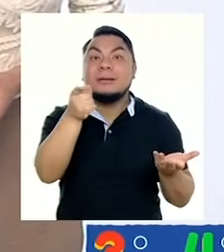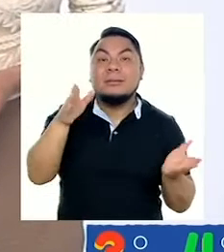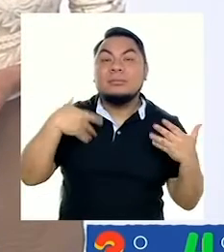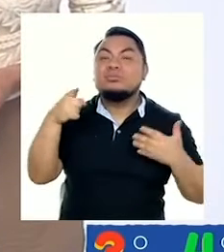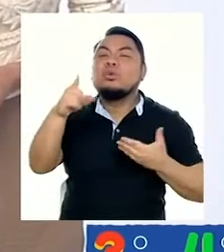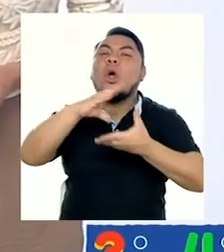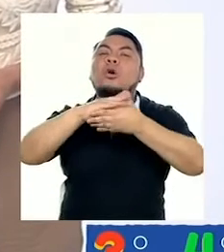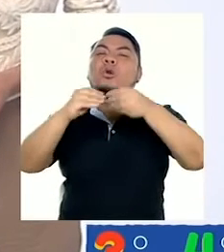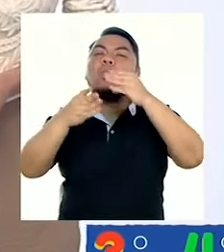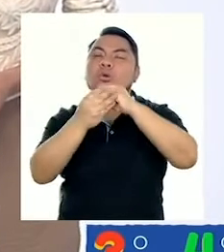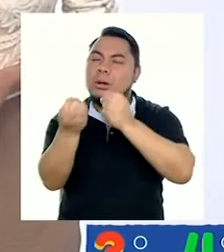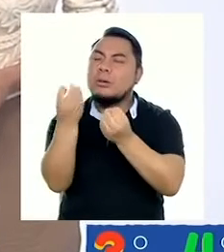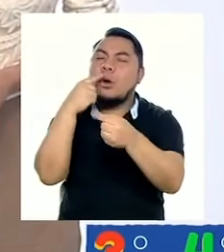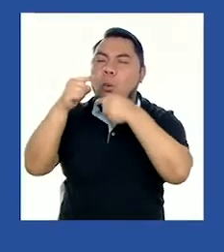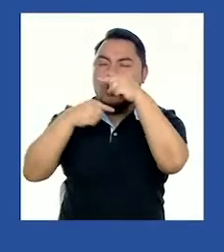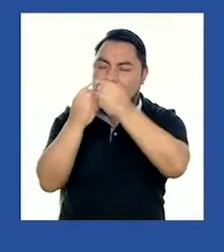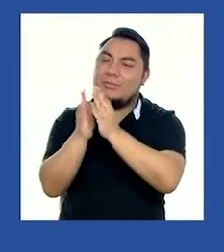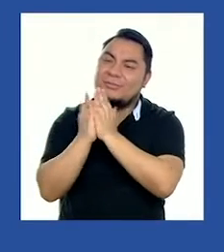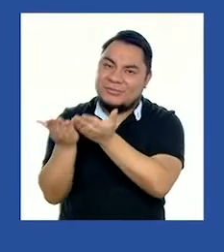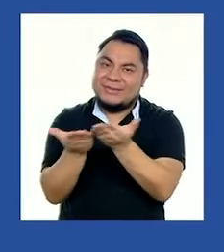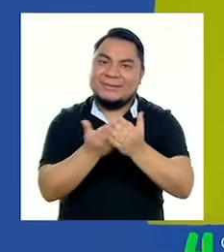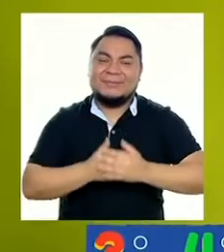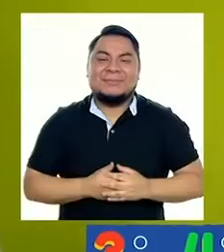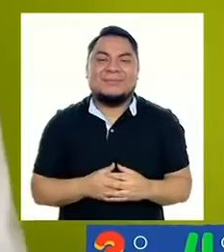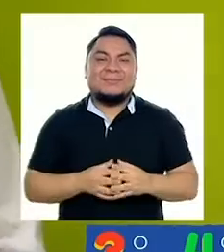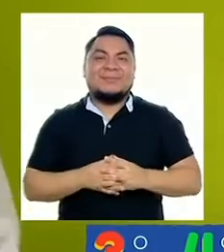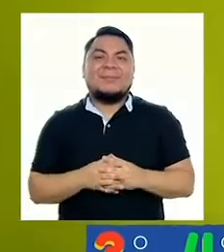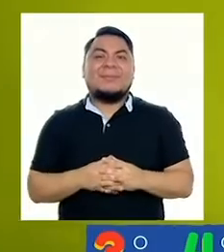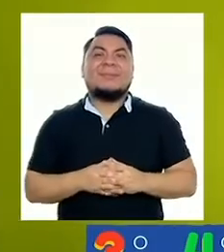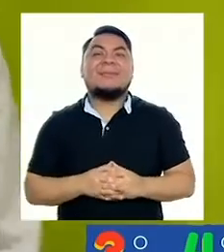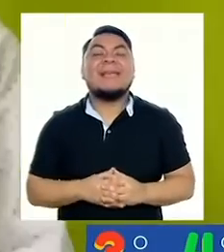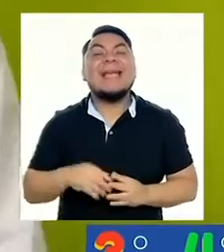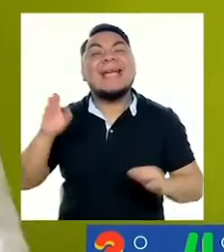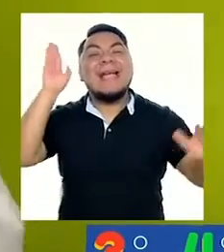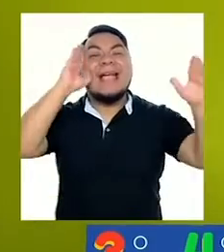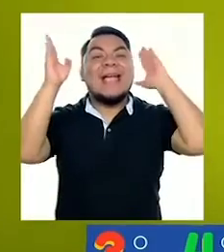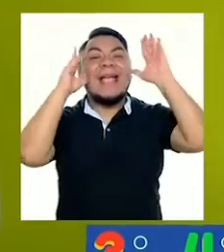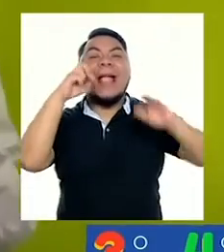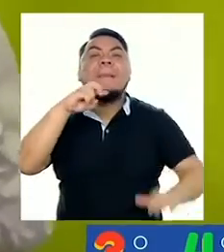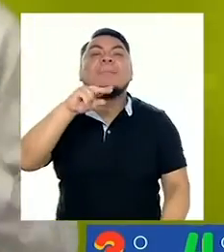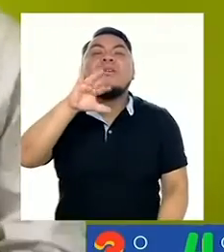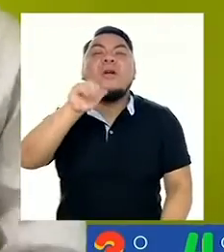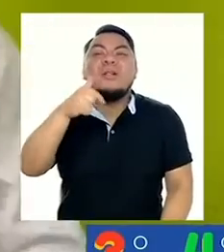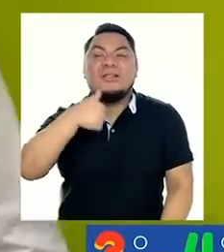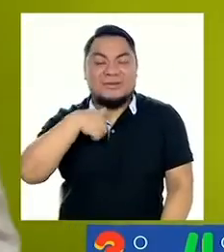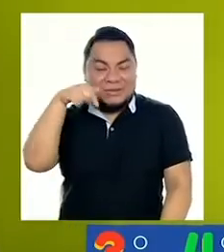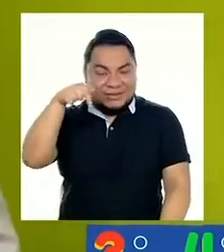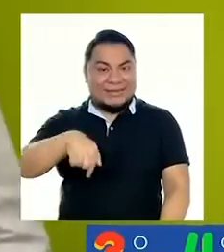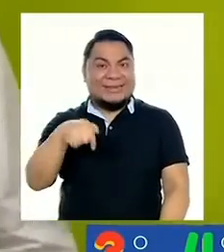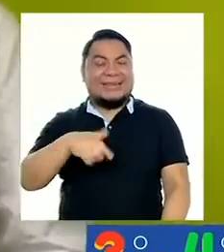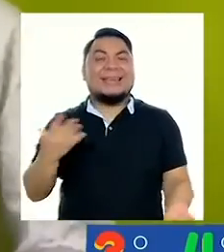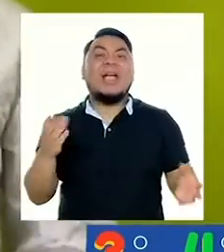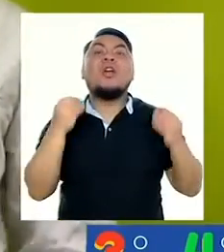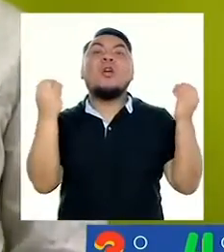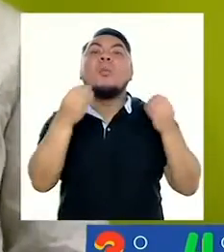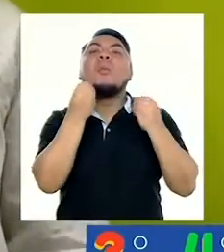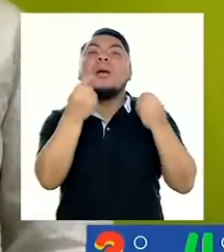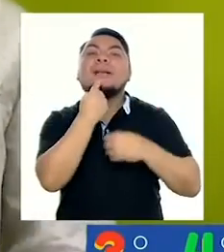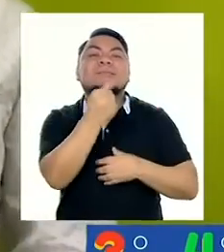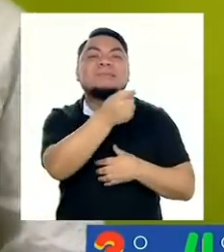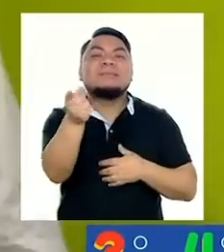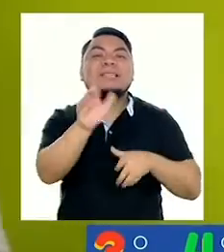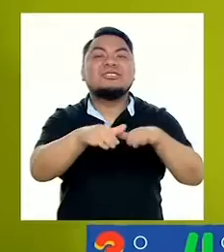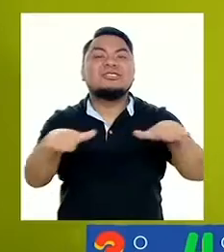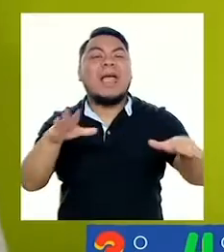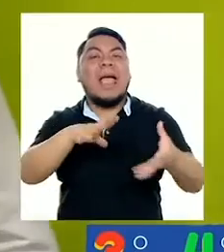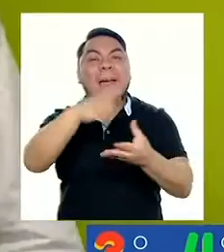¿Puedes narrarnos tu autobiografía? ¡Hola, Paola! ¡Aquí estoy! ¿Cómo están, chicas y chicos de